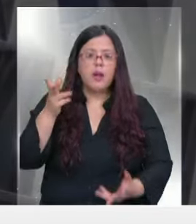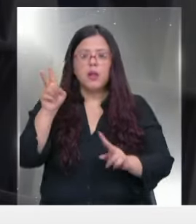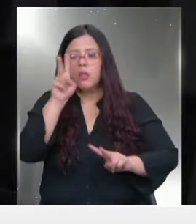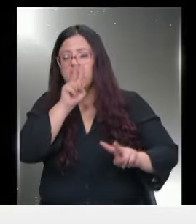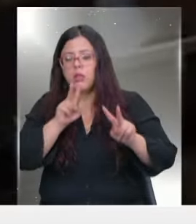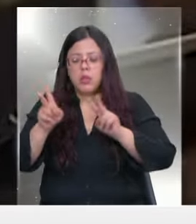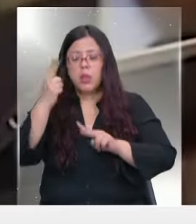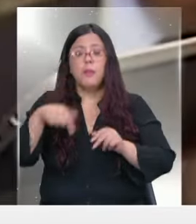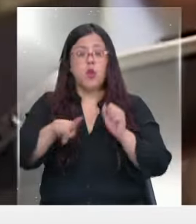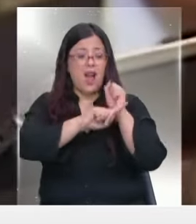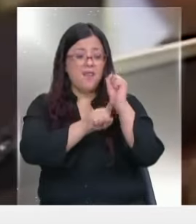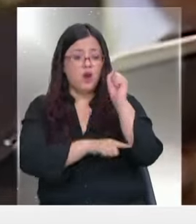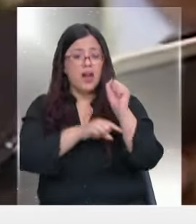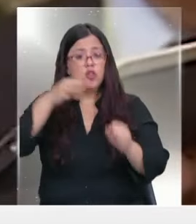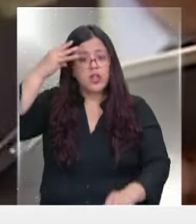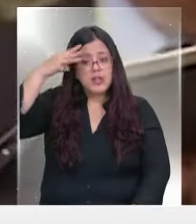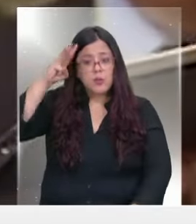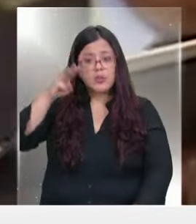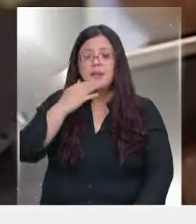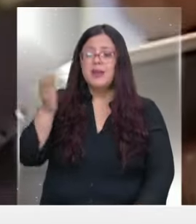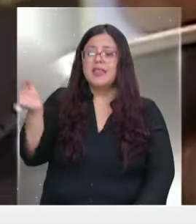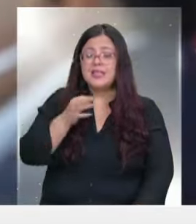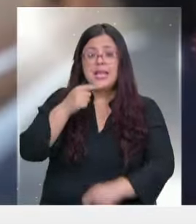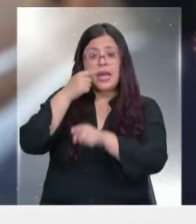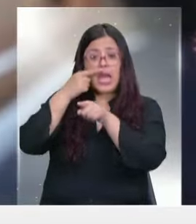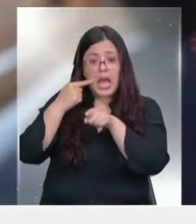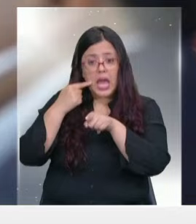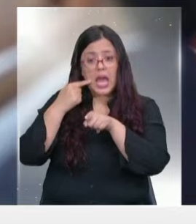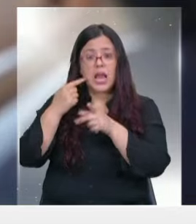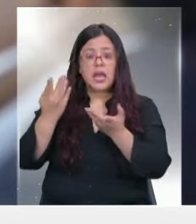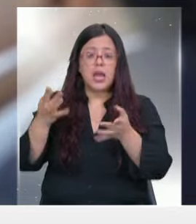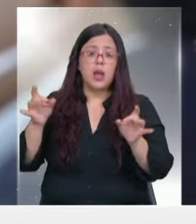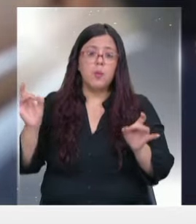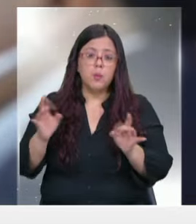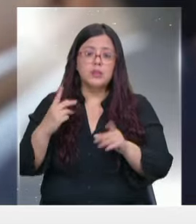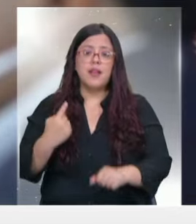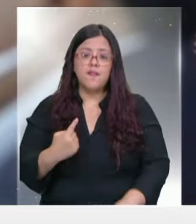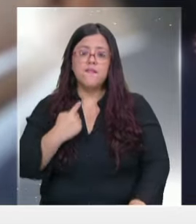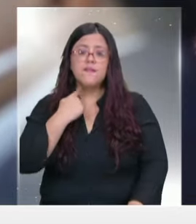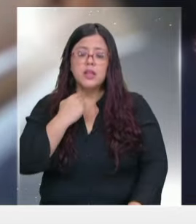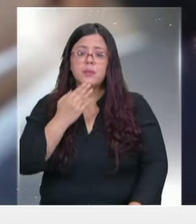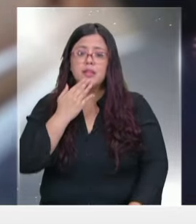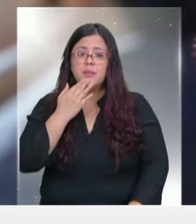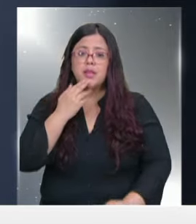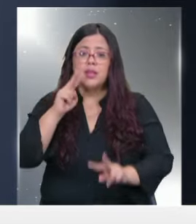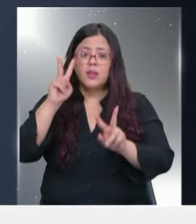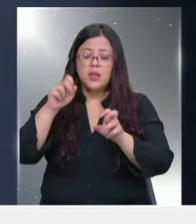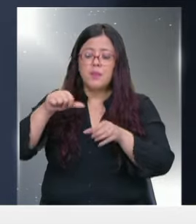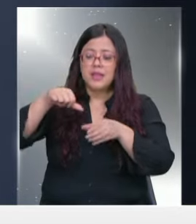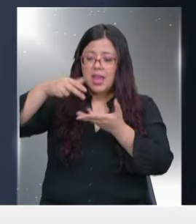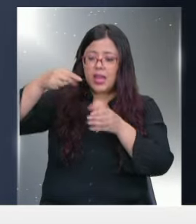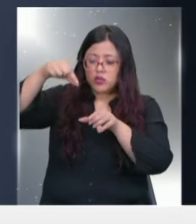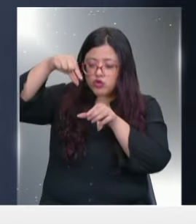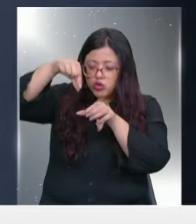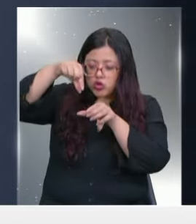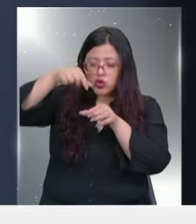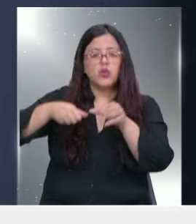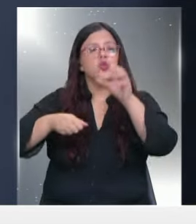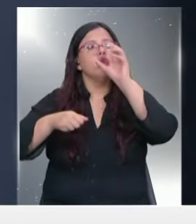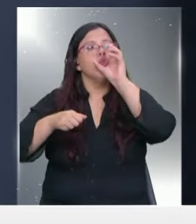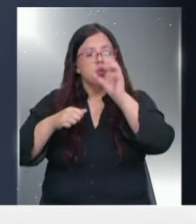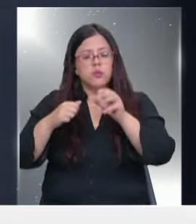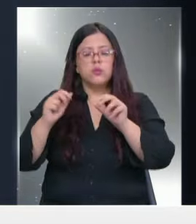Manuel Monsalve también plantea que el ex subsecretario pudo haber sido víctima de alguna sustancia.